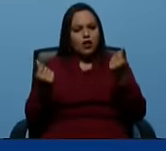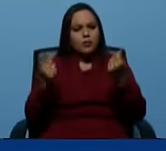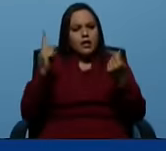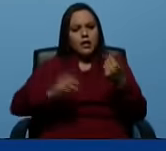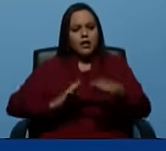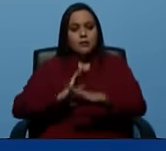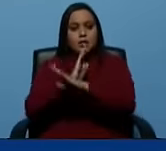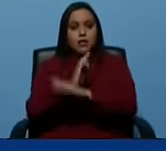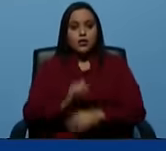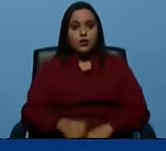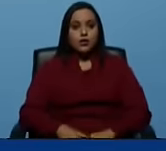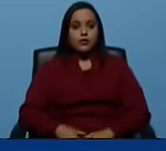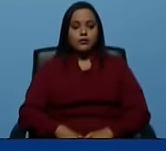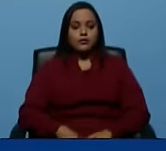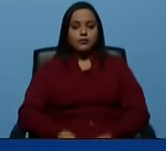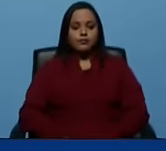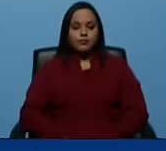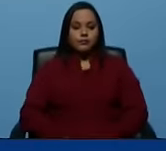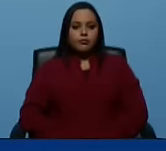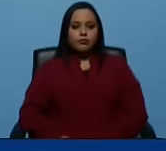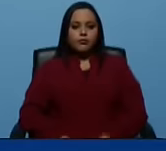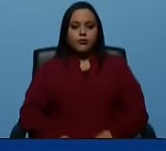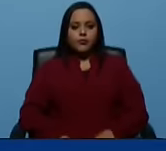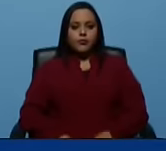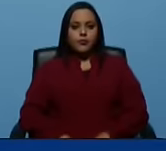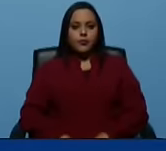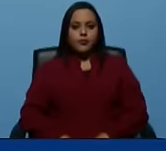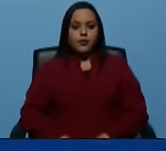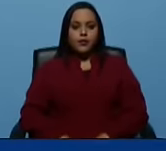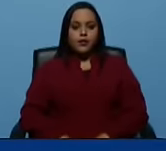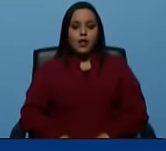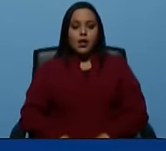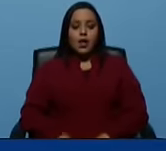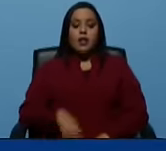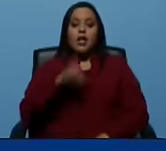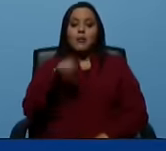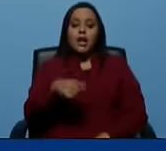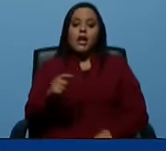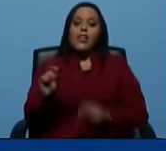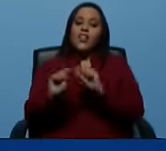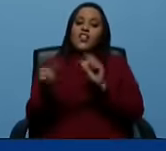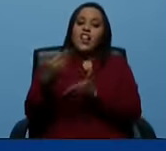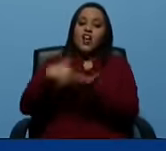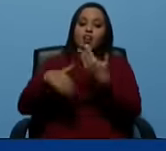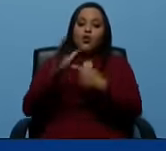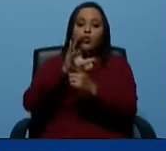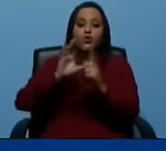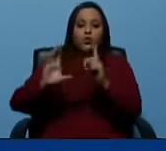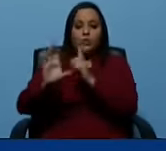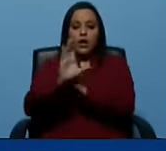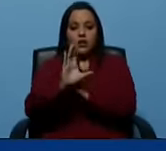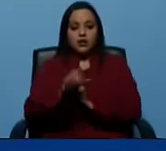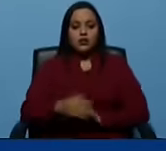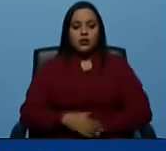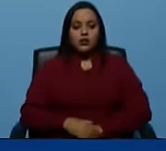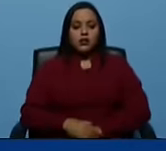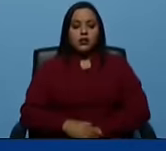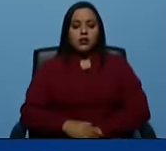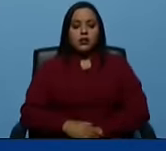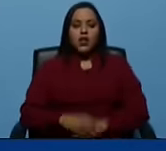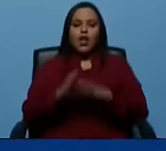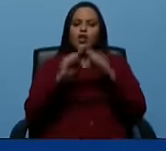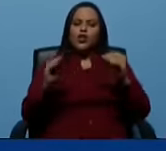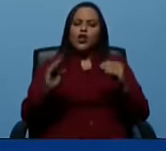sanciones. El diálogo de carácter cultural para todo este tema de la